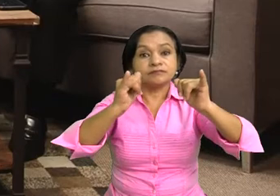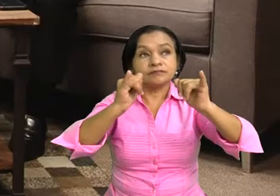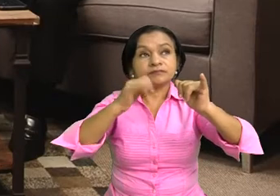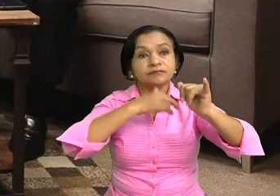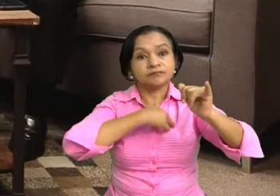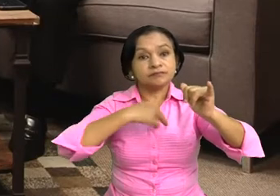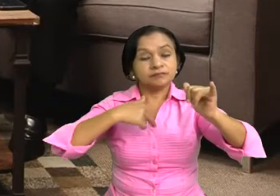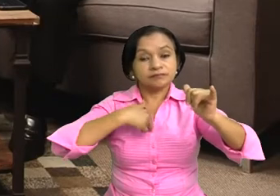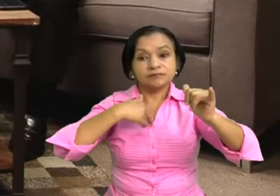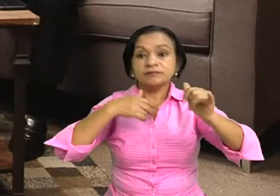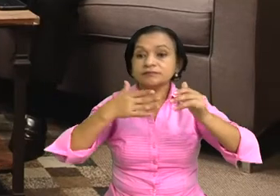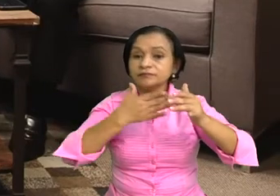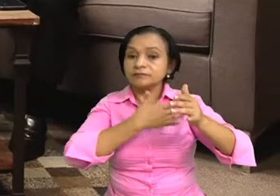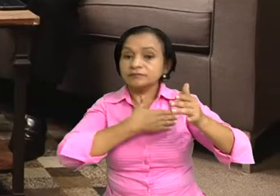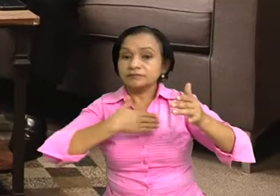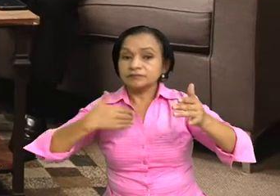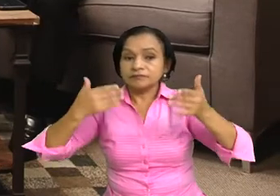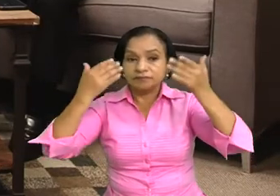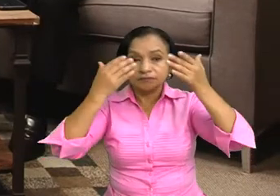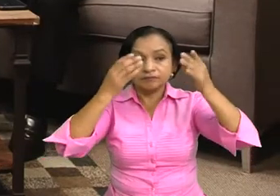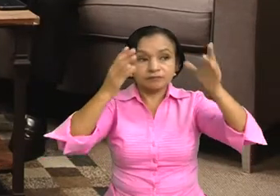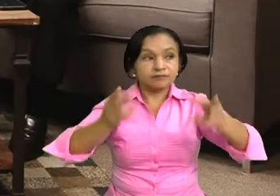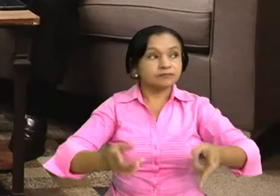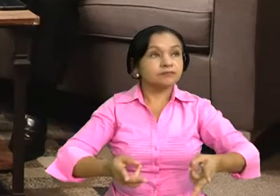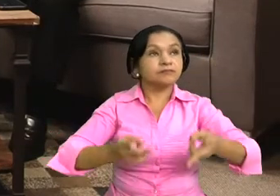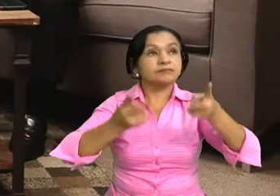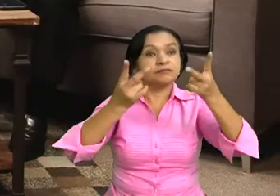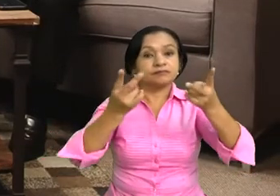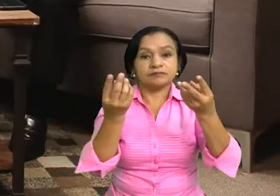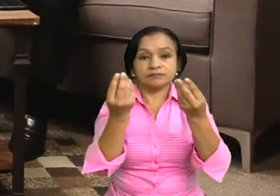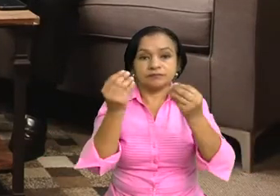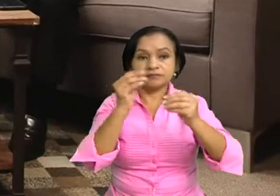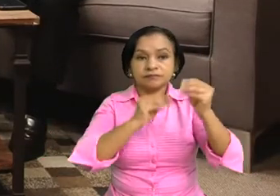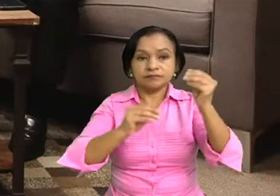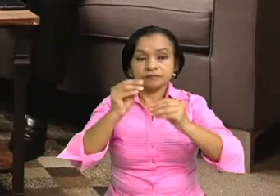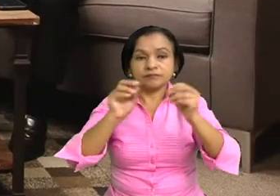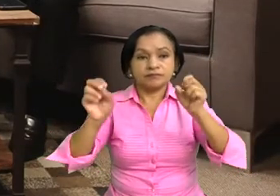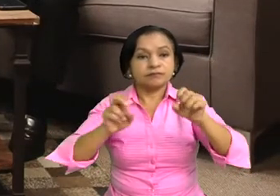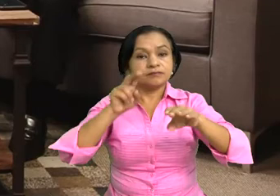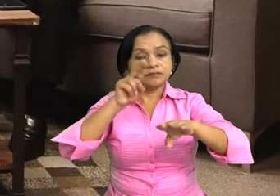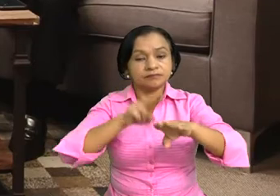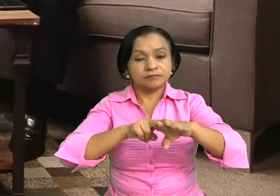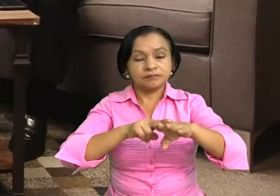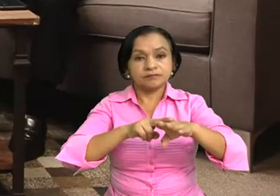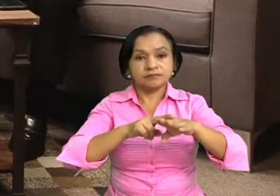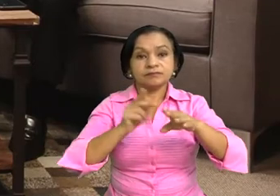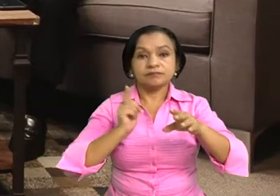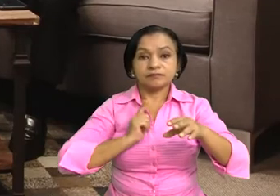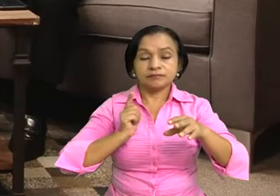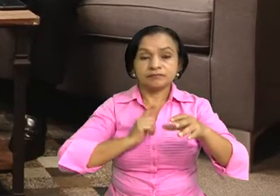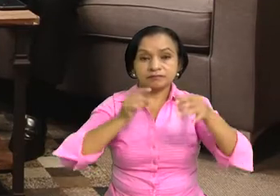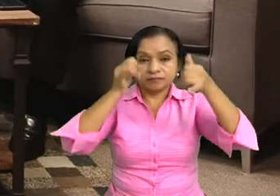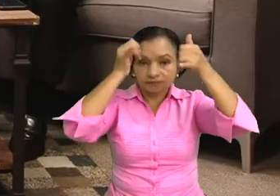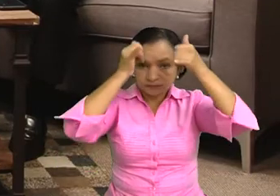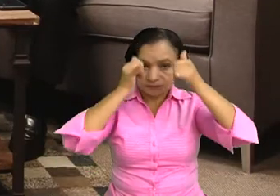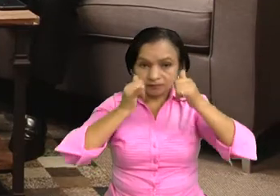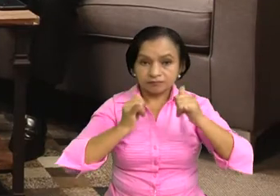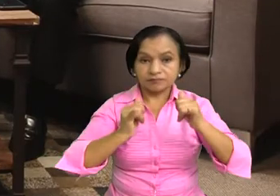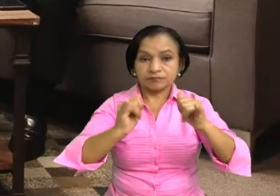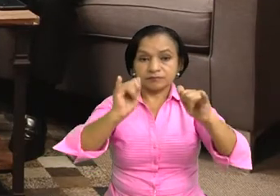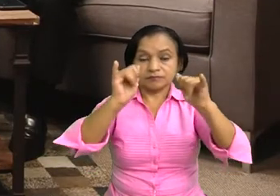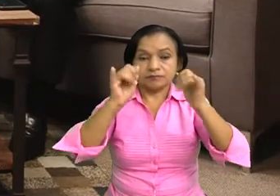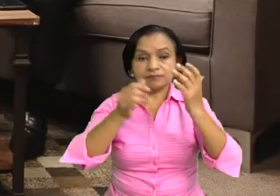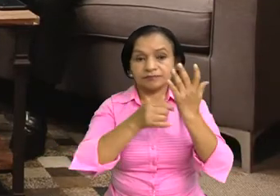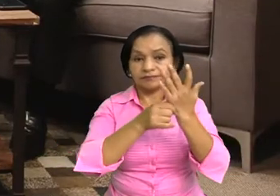están incorporando en mejores condiciones a la economía nacional, y eso tiene un impacto. La ganadería y la producción